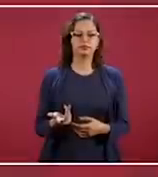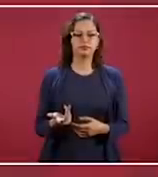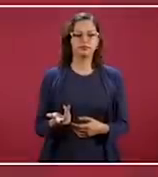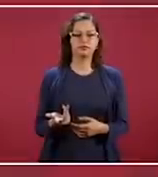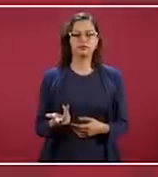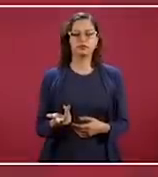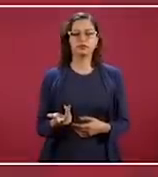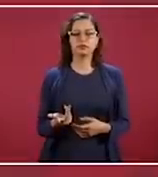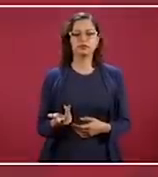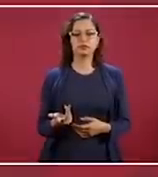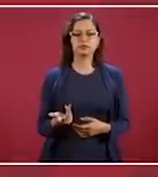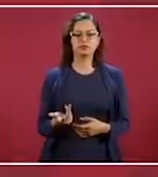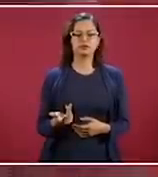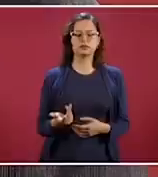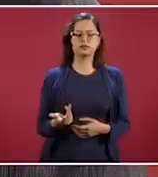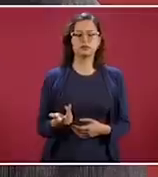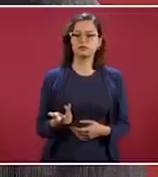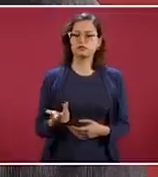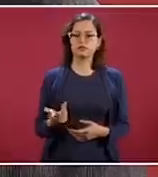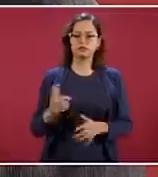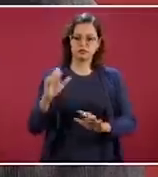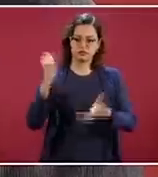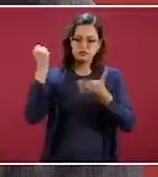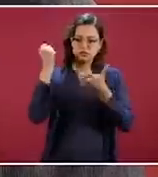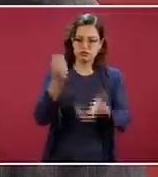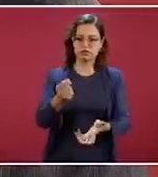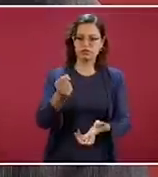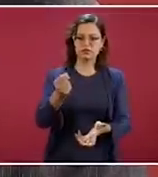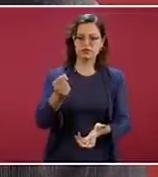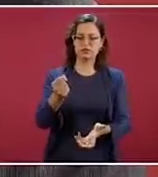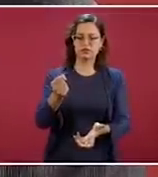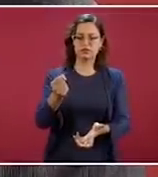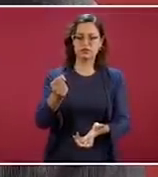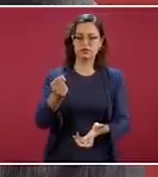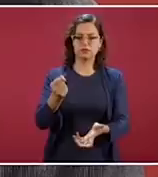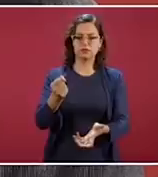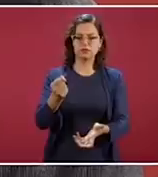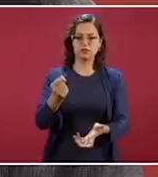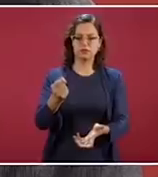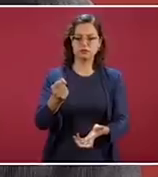se destinó un presupuesto